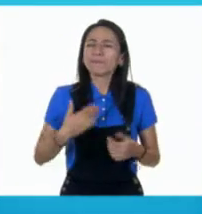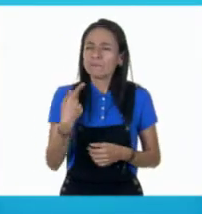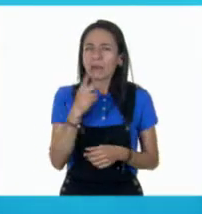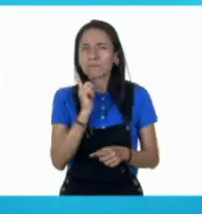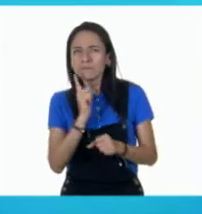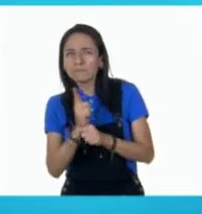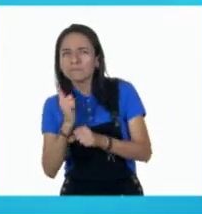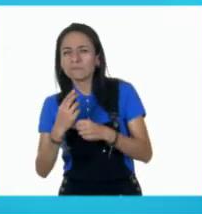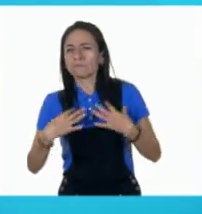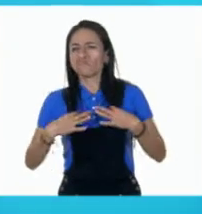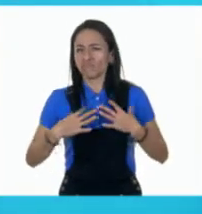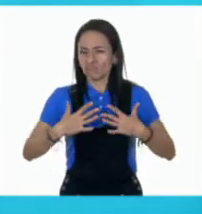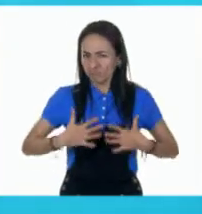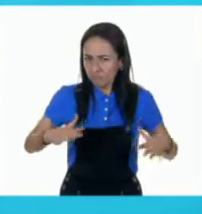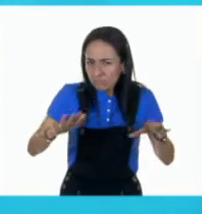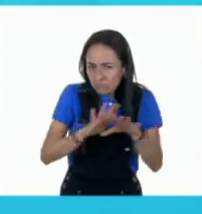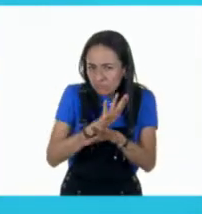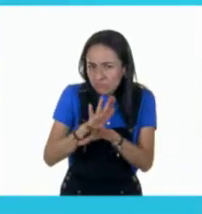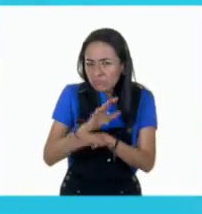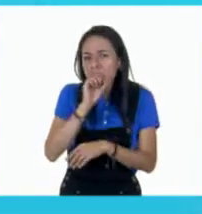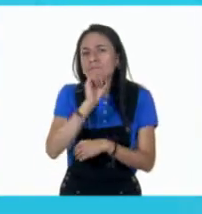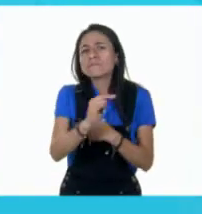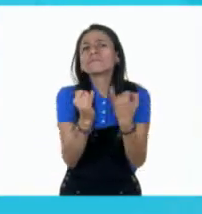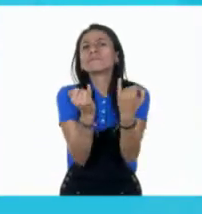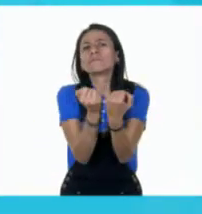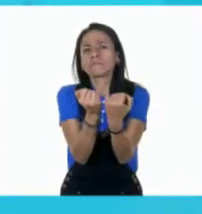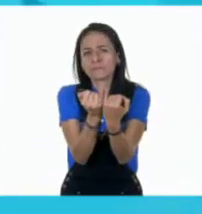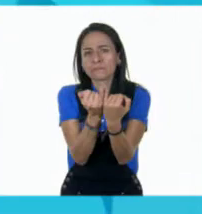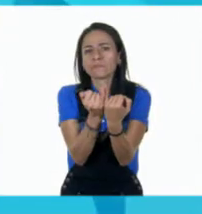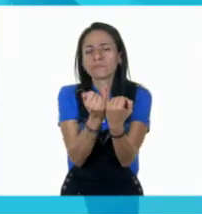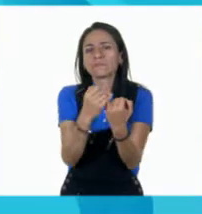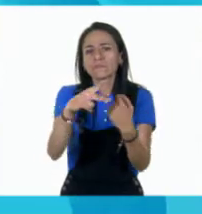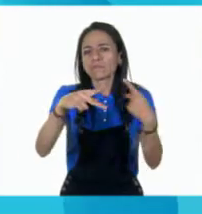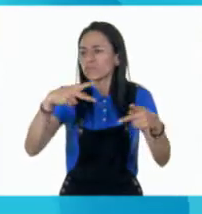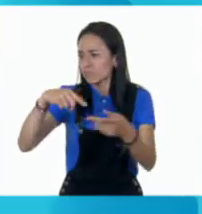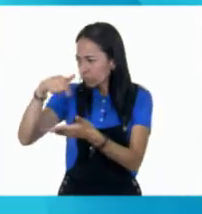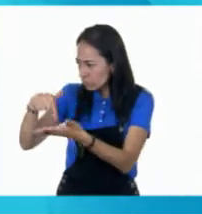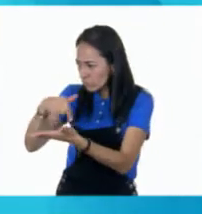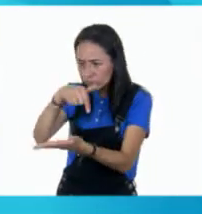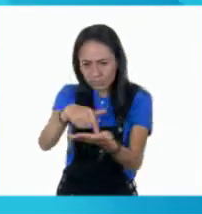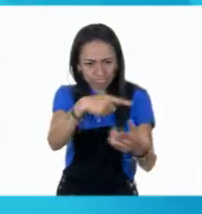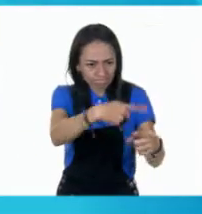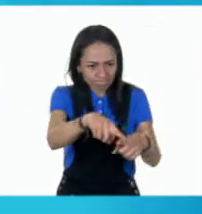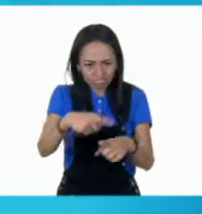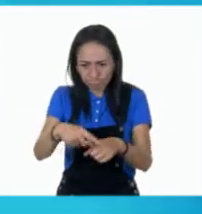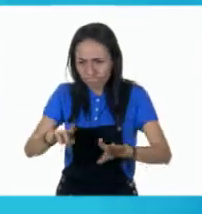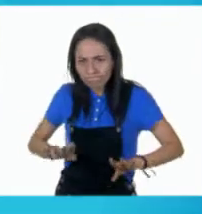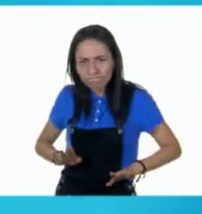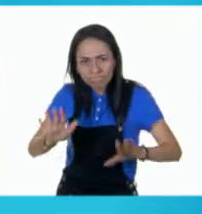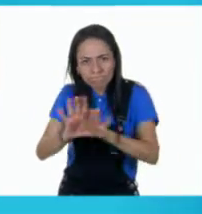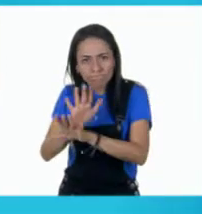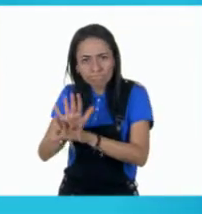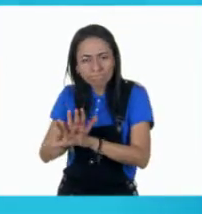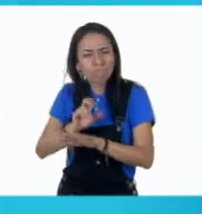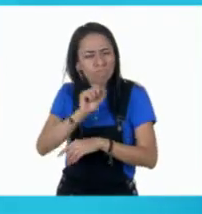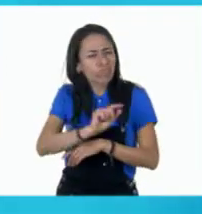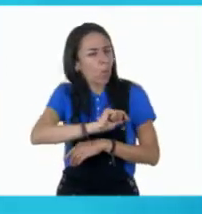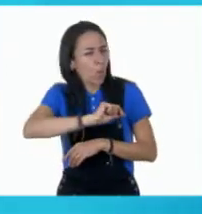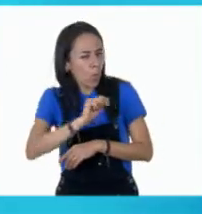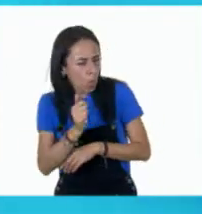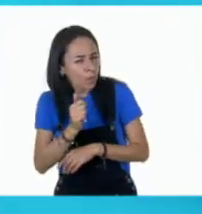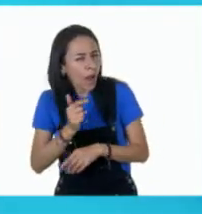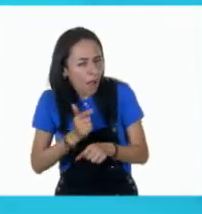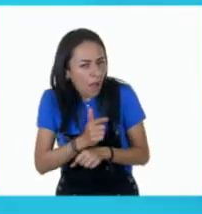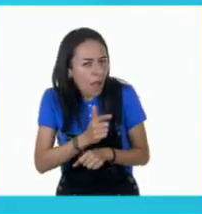ropa como las condiciones del lugar. Y si se dan cuenta, hay otra característica que yo olvidé